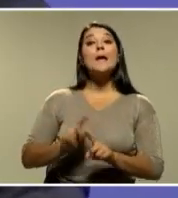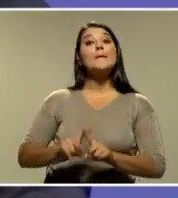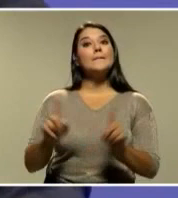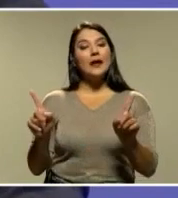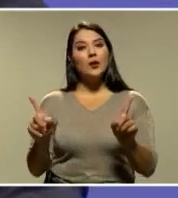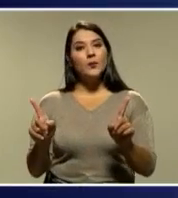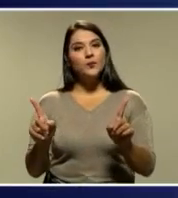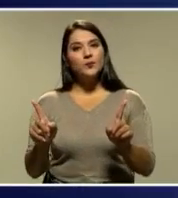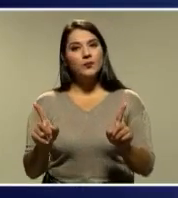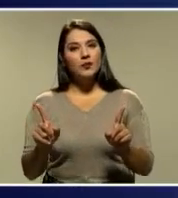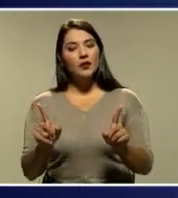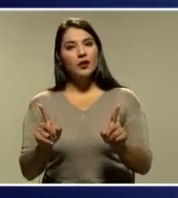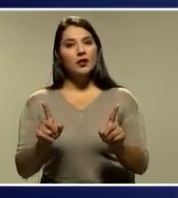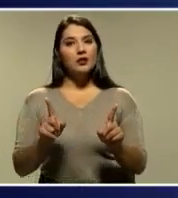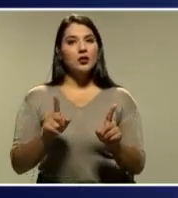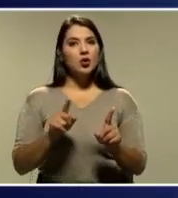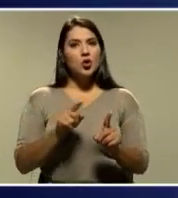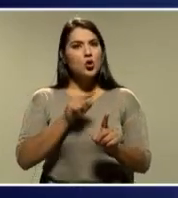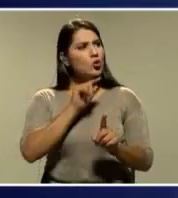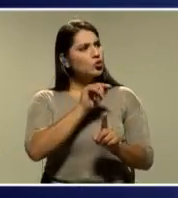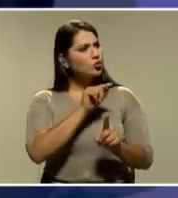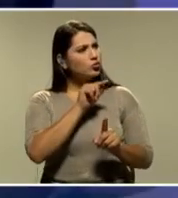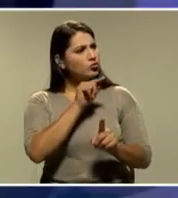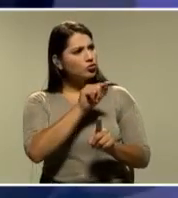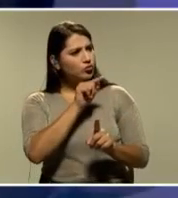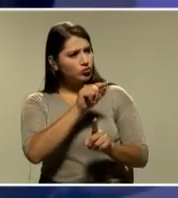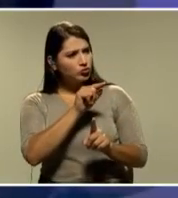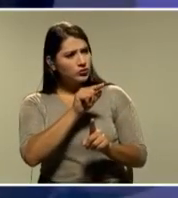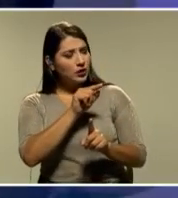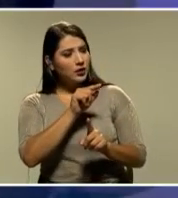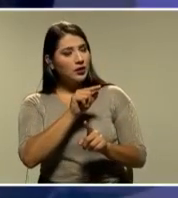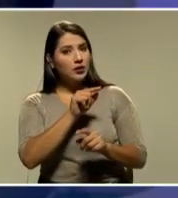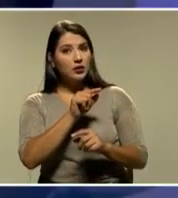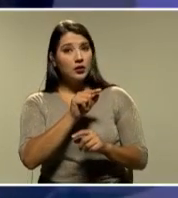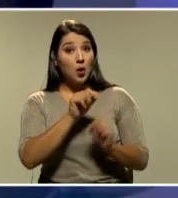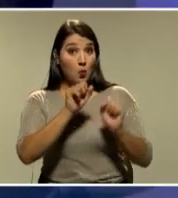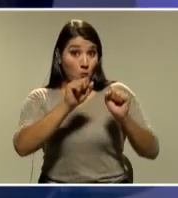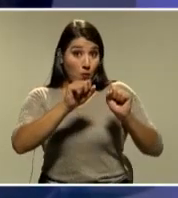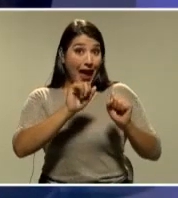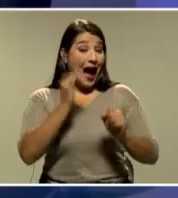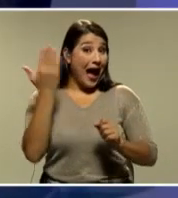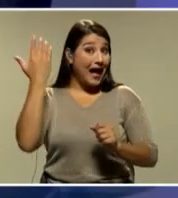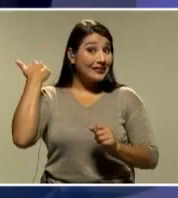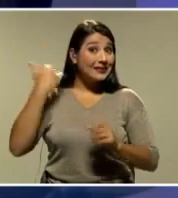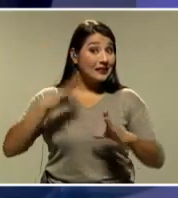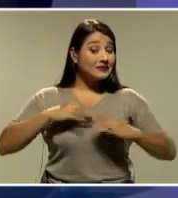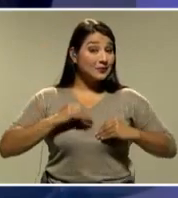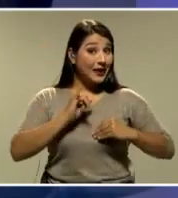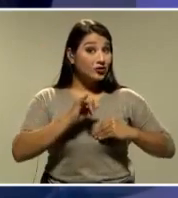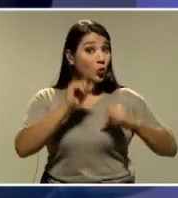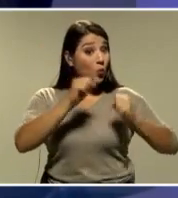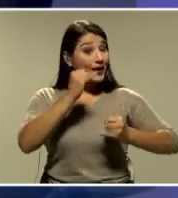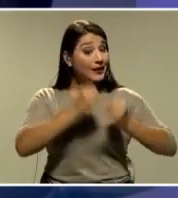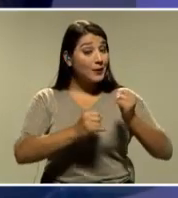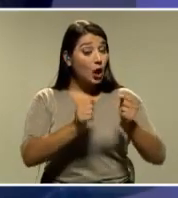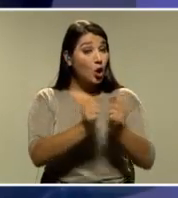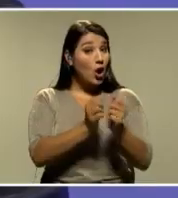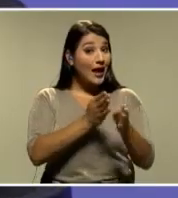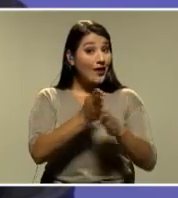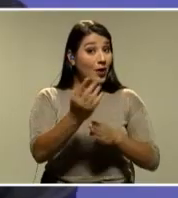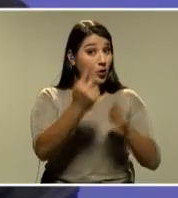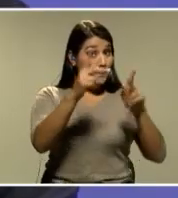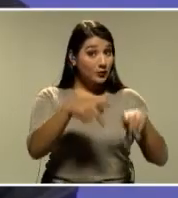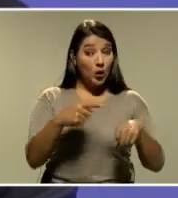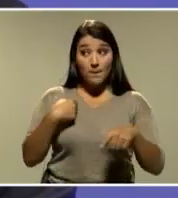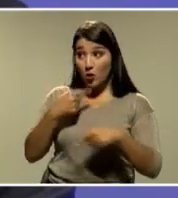Aunque... Acababa con la carrera de una persona en algunos casos. Podía acabar con la carrera de una persona profesional. por